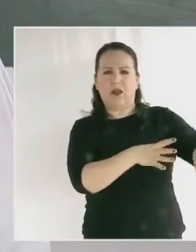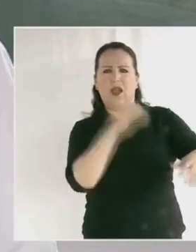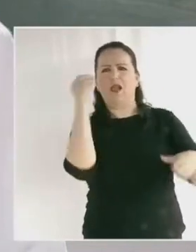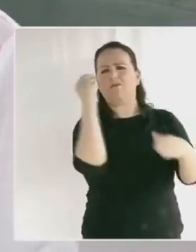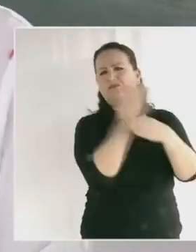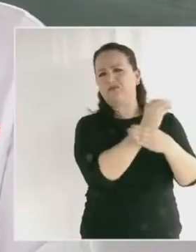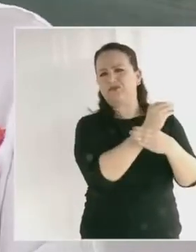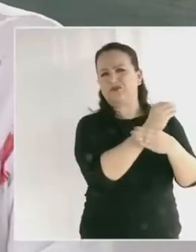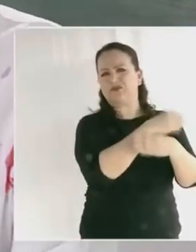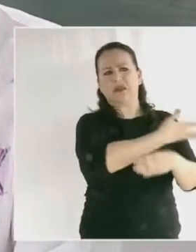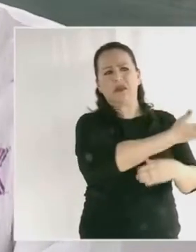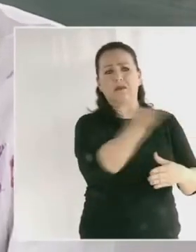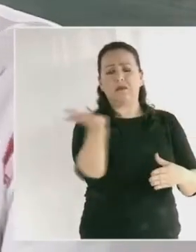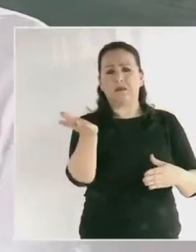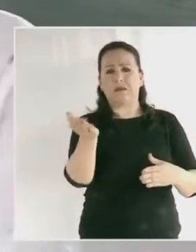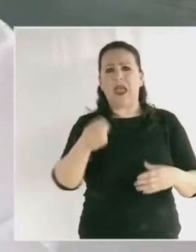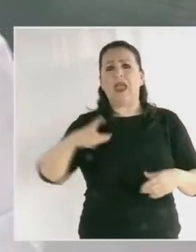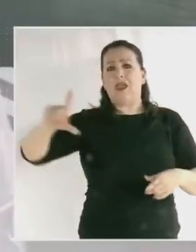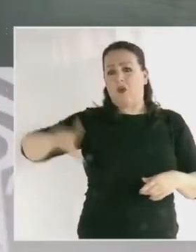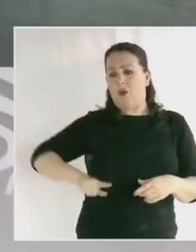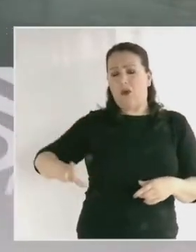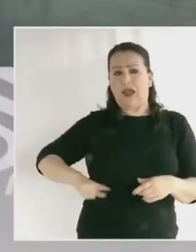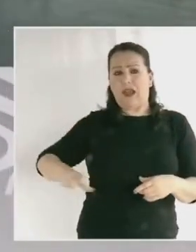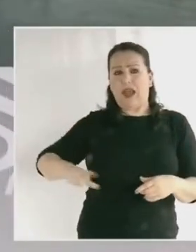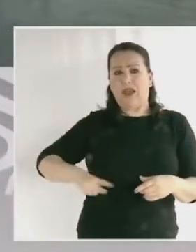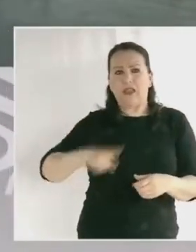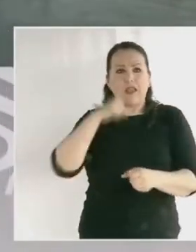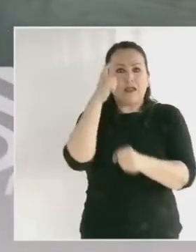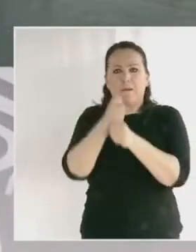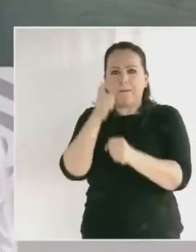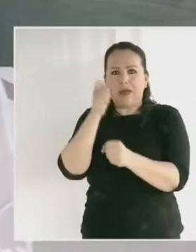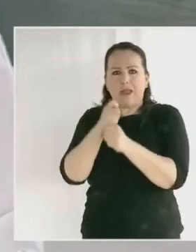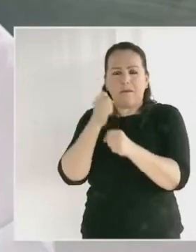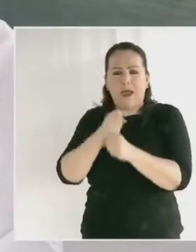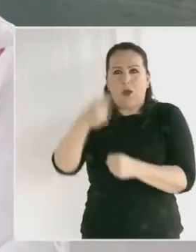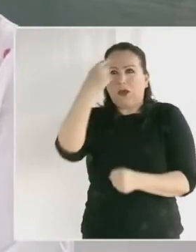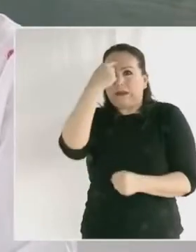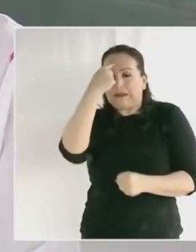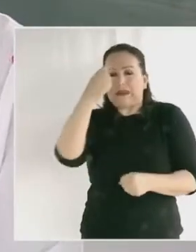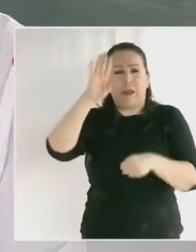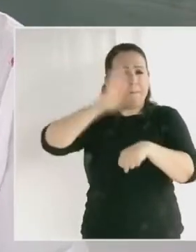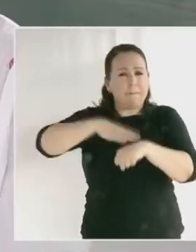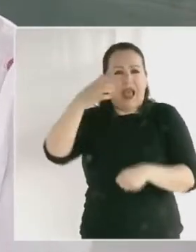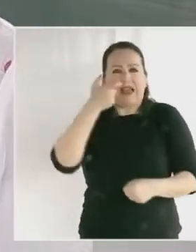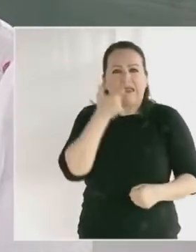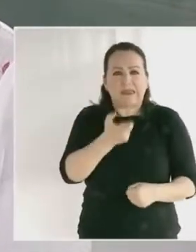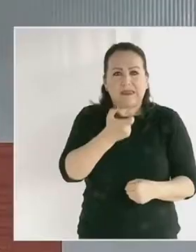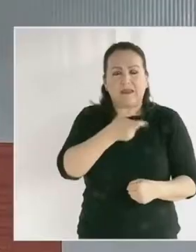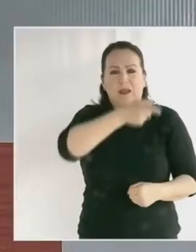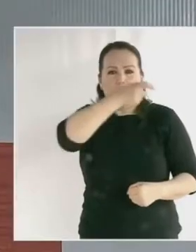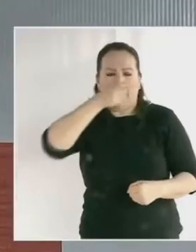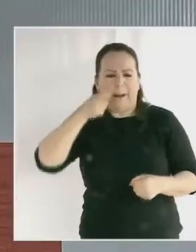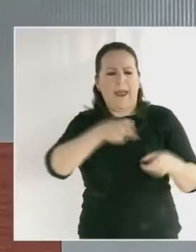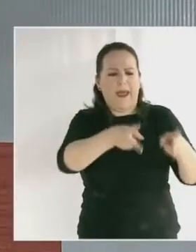los mexicanos y los gobernantes se dedicaron a hacer negocios, a robar.